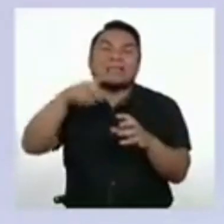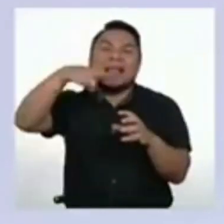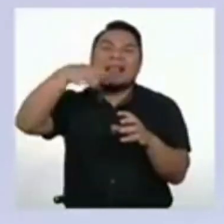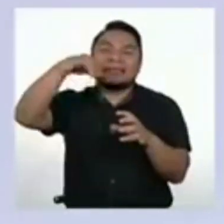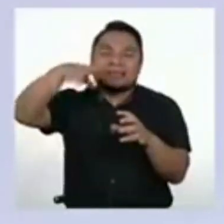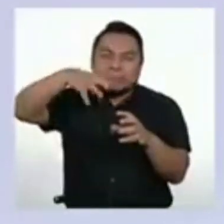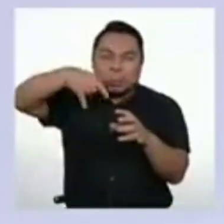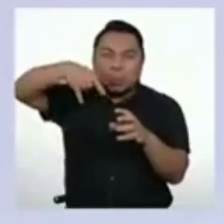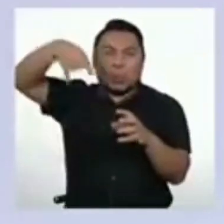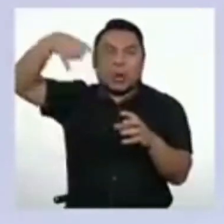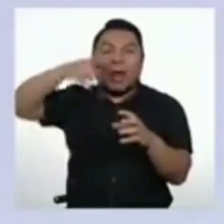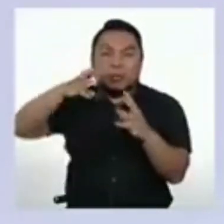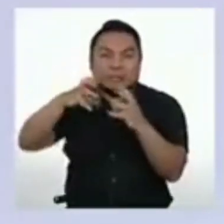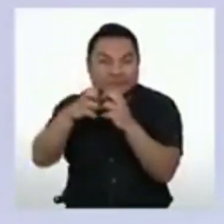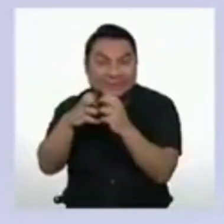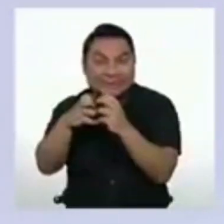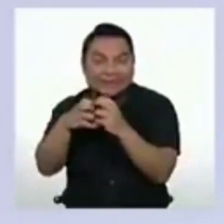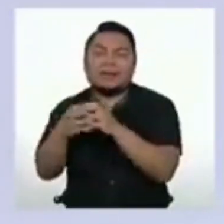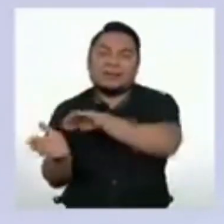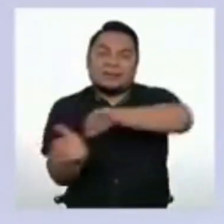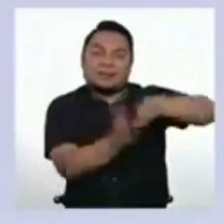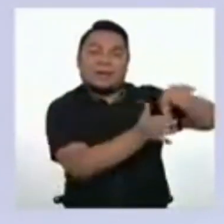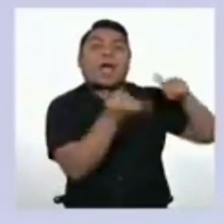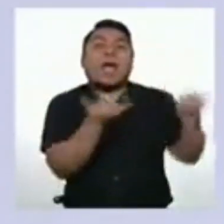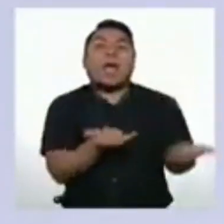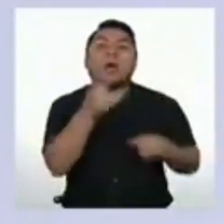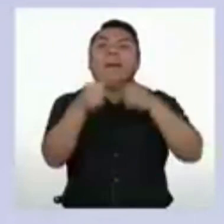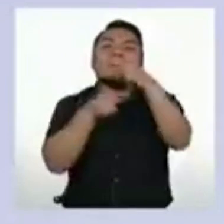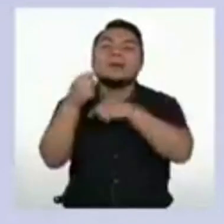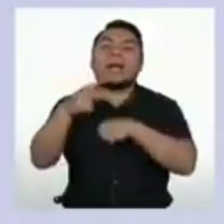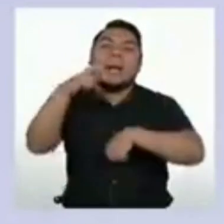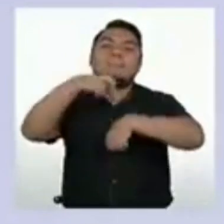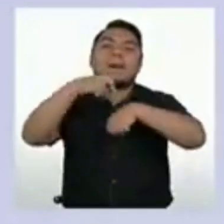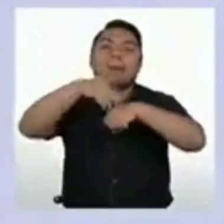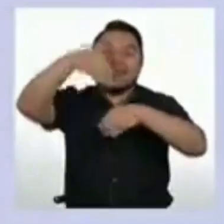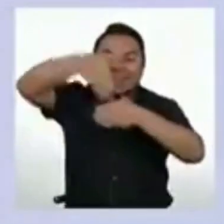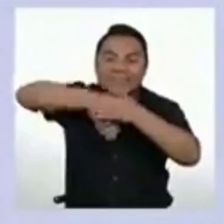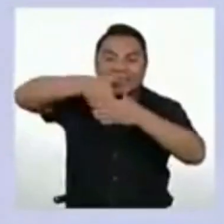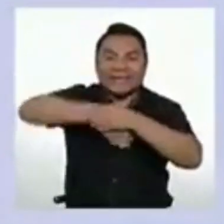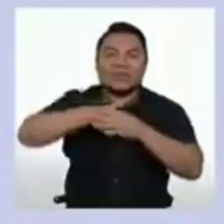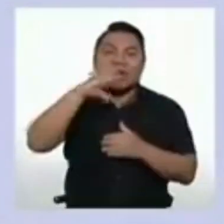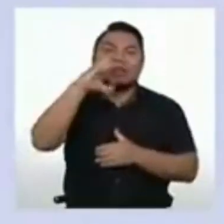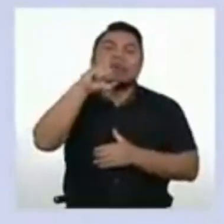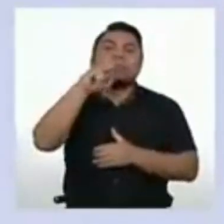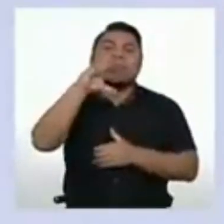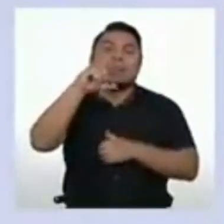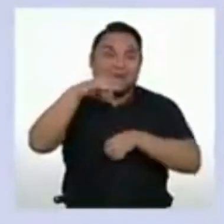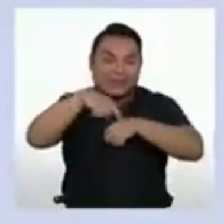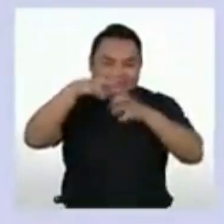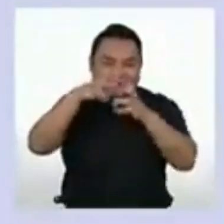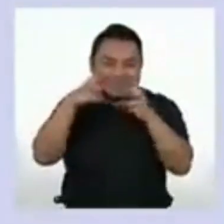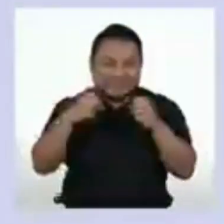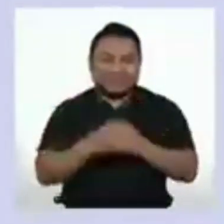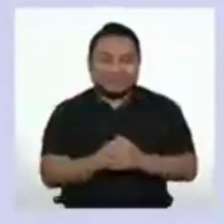por la sal, vamos a comprender lo que sucede dentro de las células de las papas para deshidratarse. ¡Qué